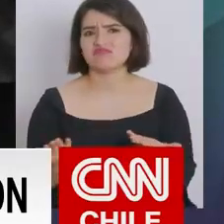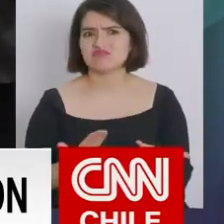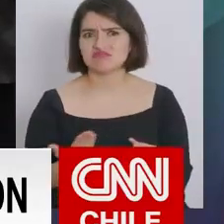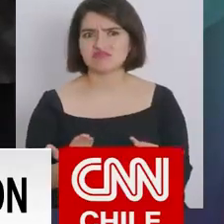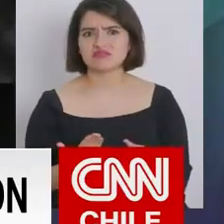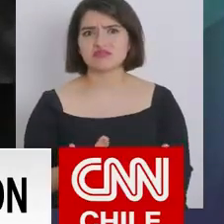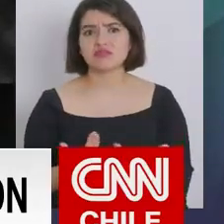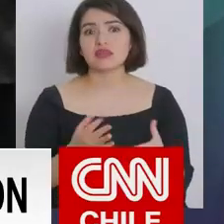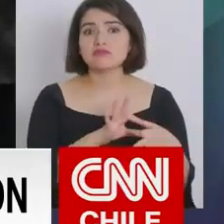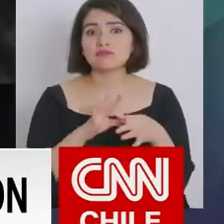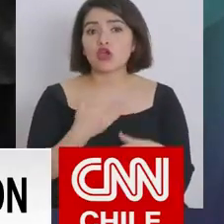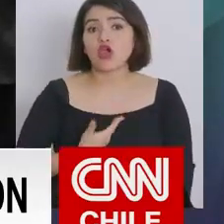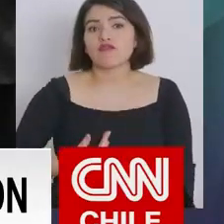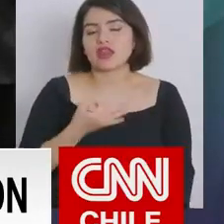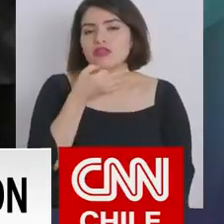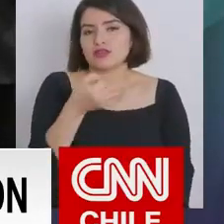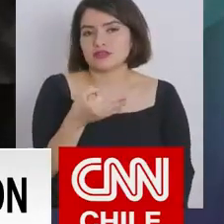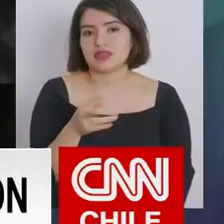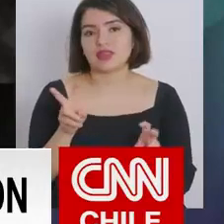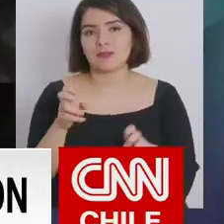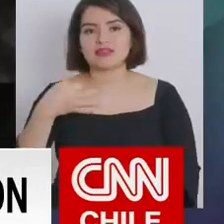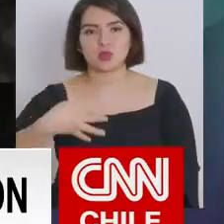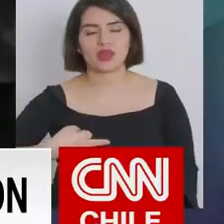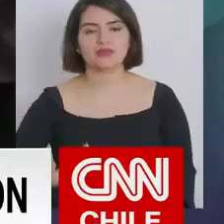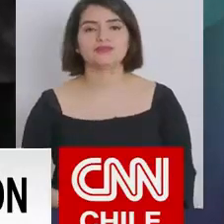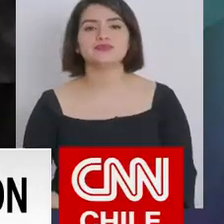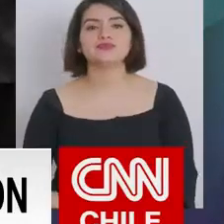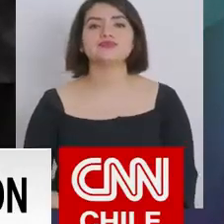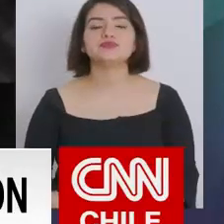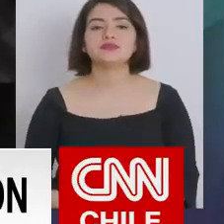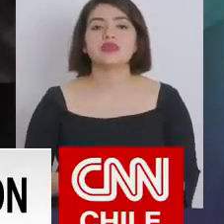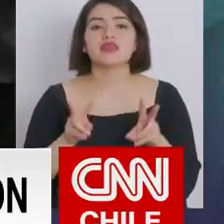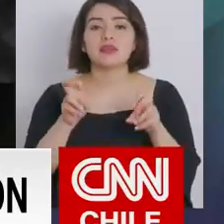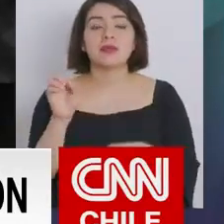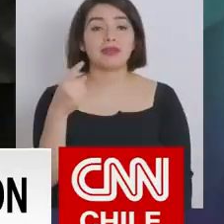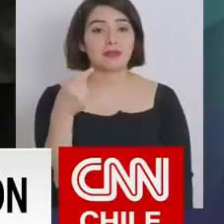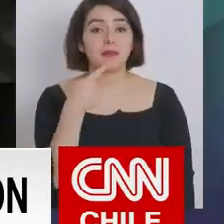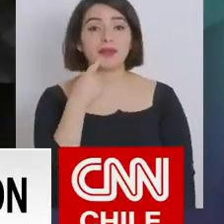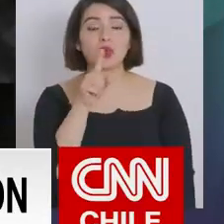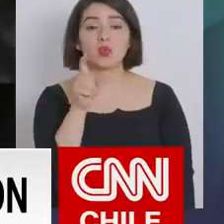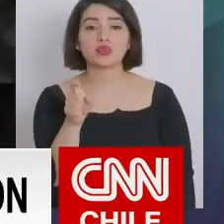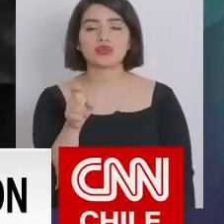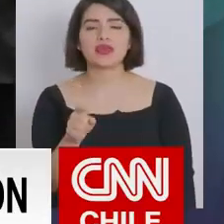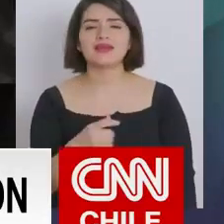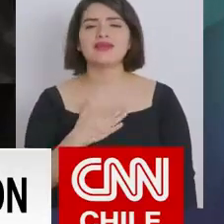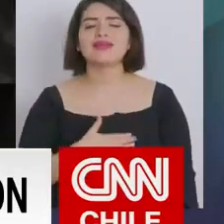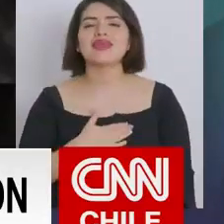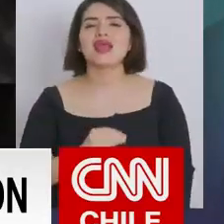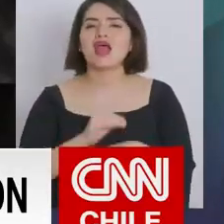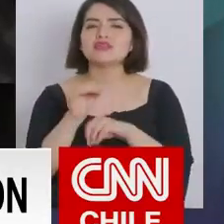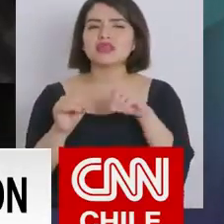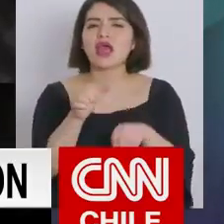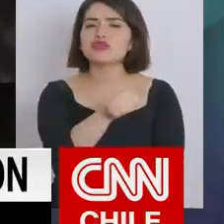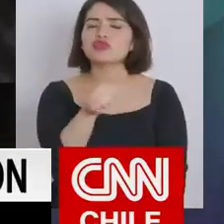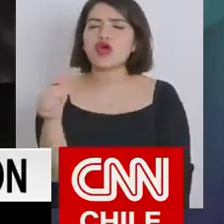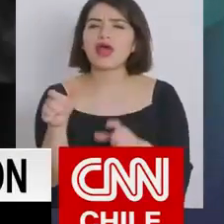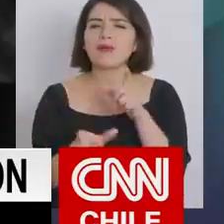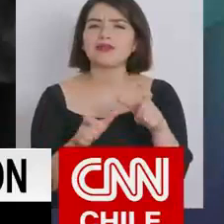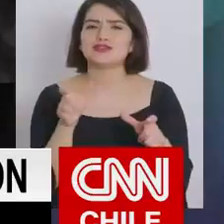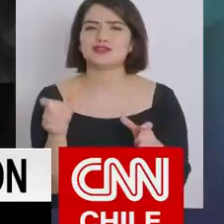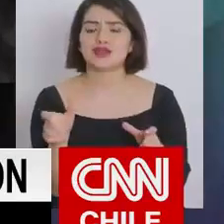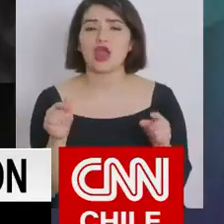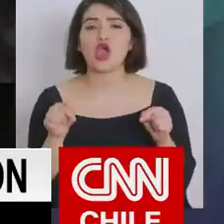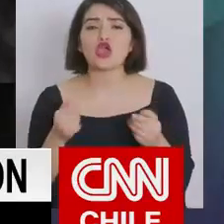violencia en materia de seguridad? Para después ahí para el ministro. Con respecto a la primera parte de la pregunta, yo quiero hacer un llamado a todas las personas que hoy día